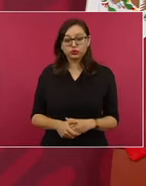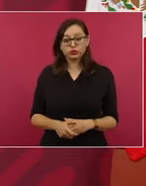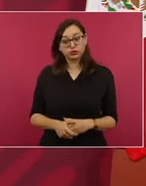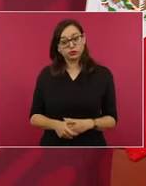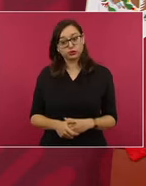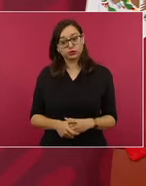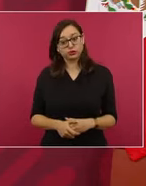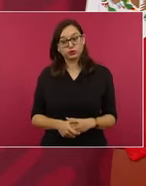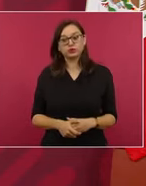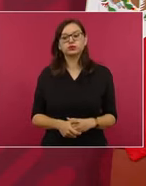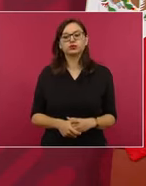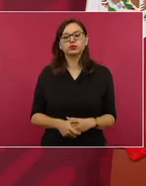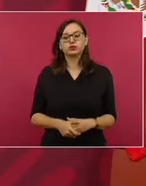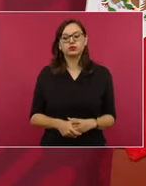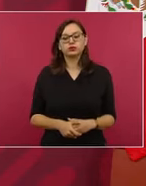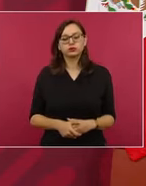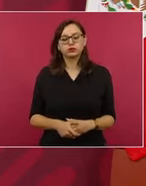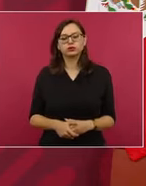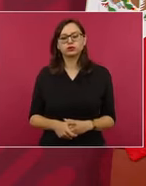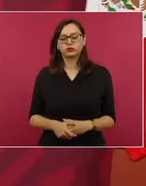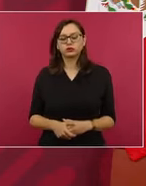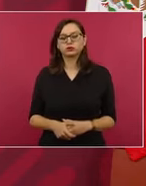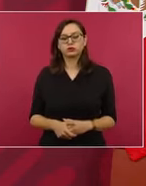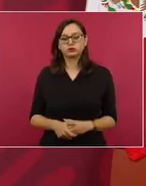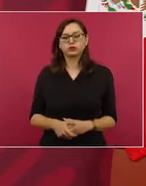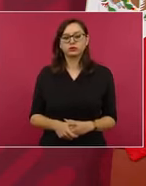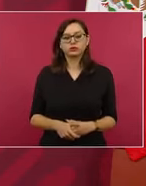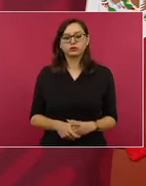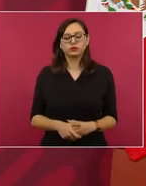Entonces, hay que